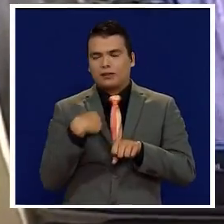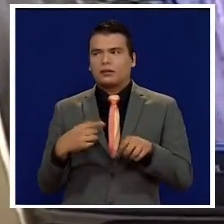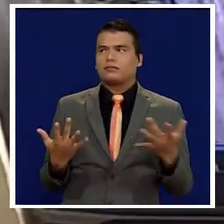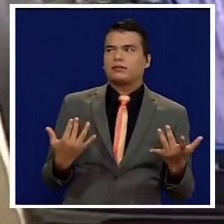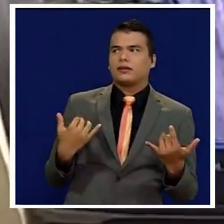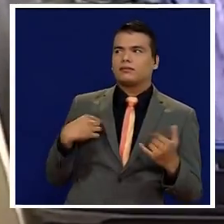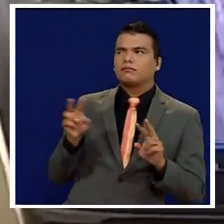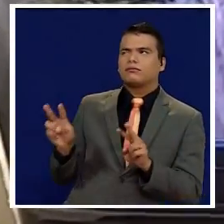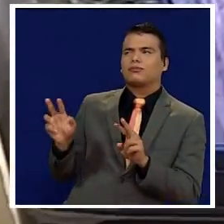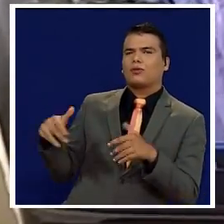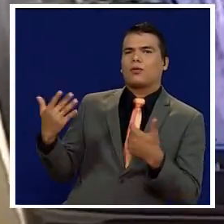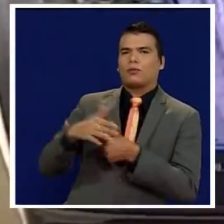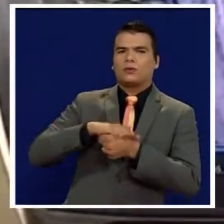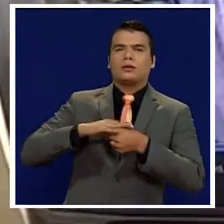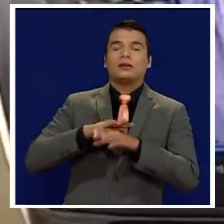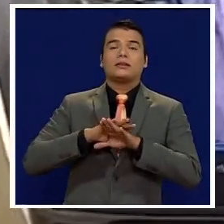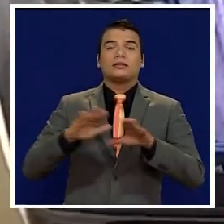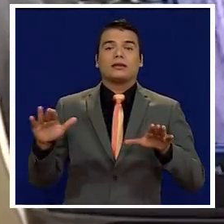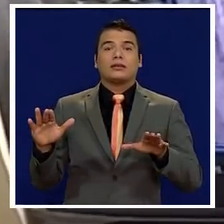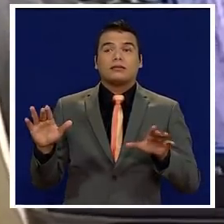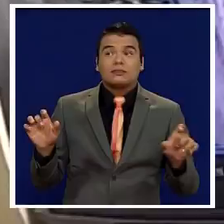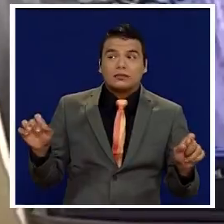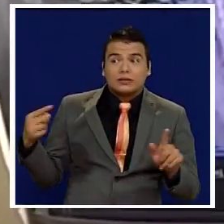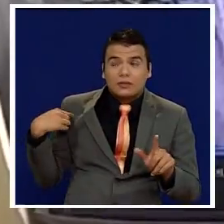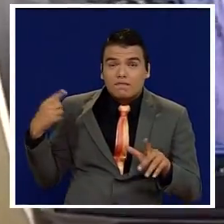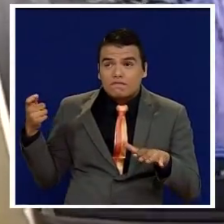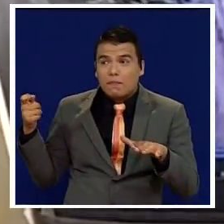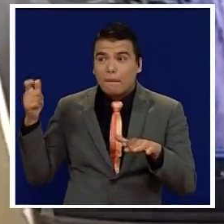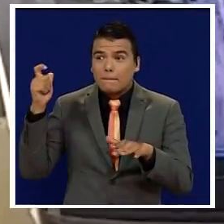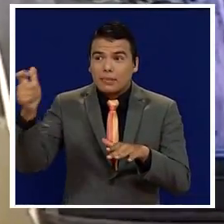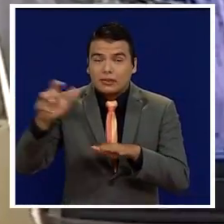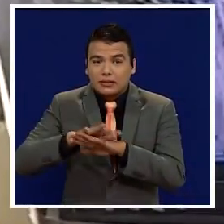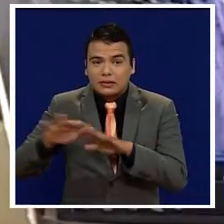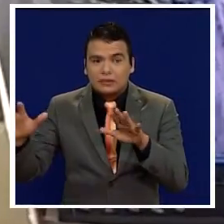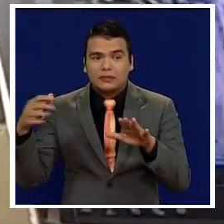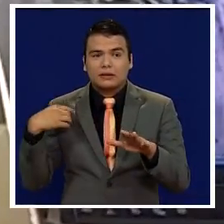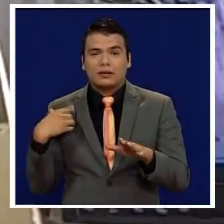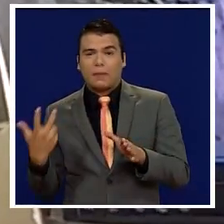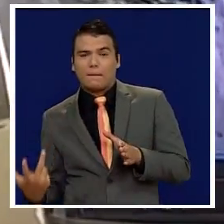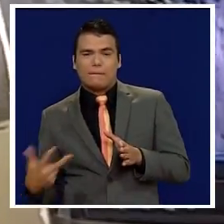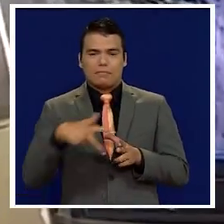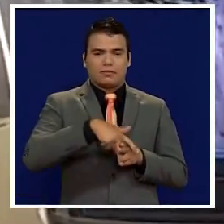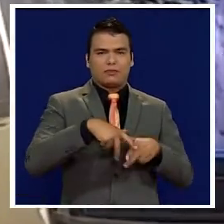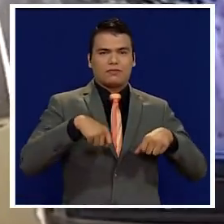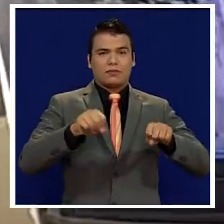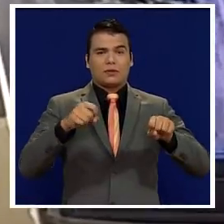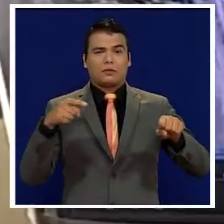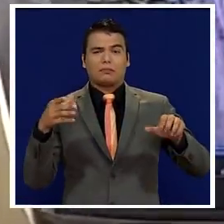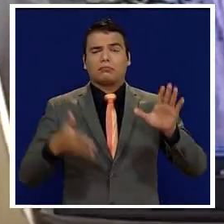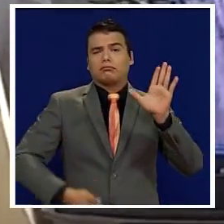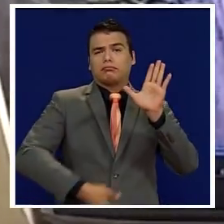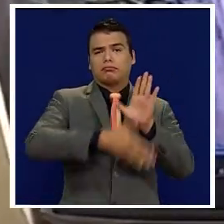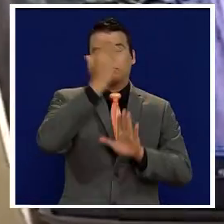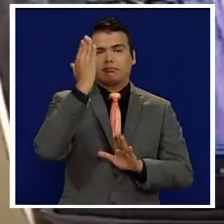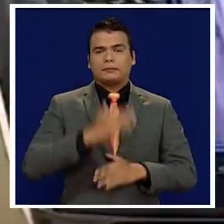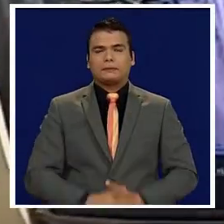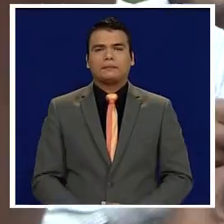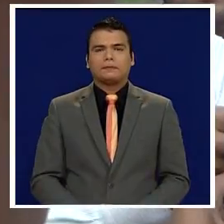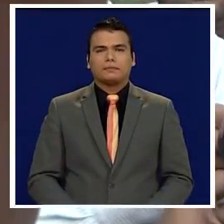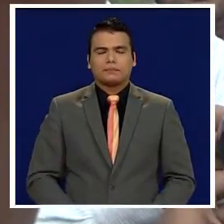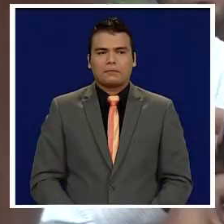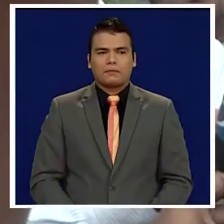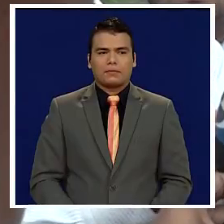permanece atento a la situación. Una vez consumado el acto, con absoluta sevicia, aborda la motocicleta y con tranquilidad se aleja del